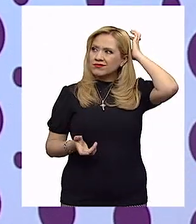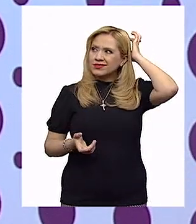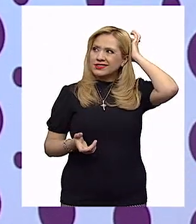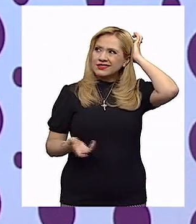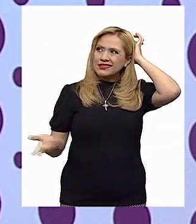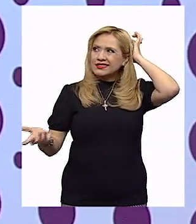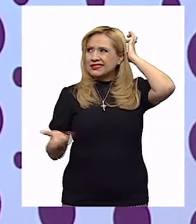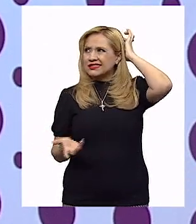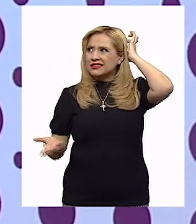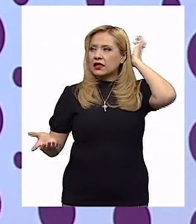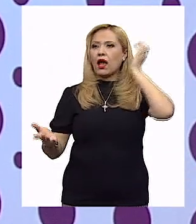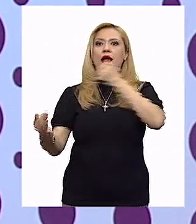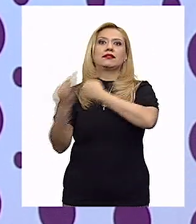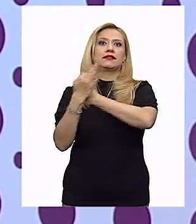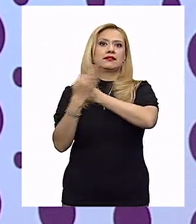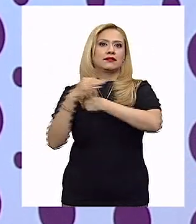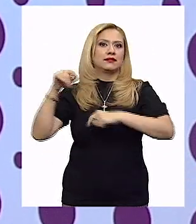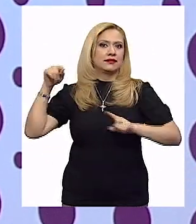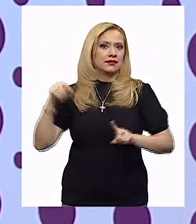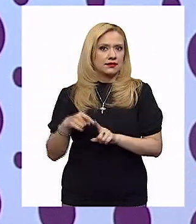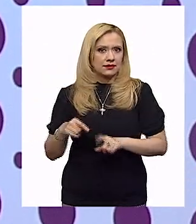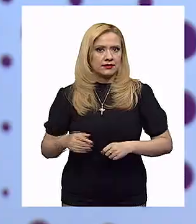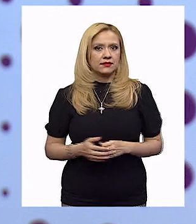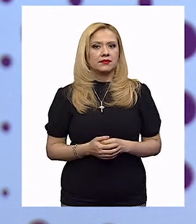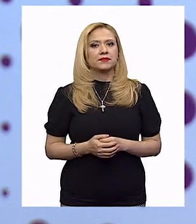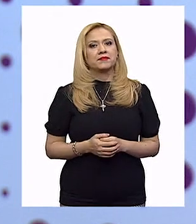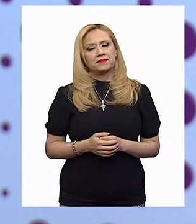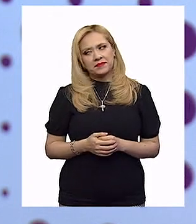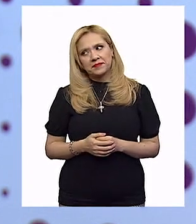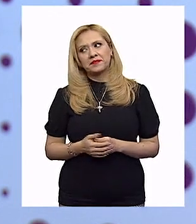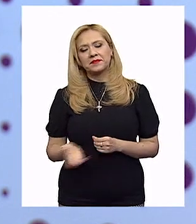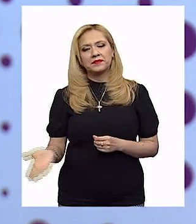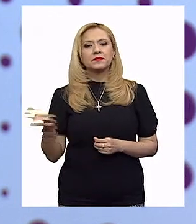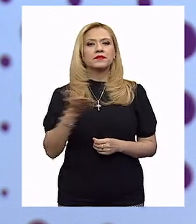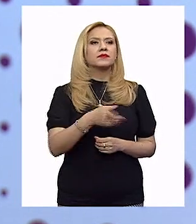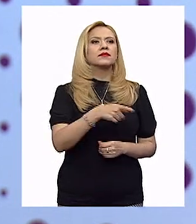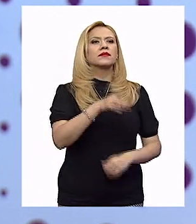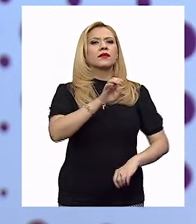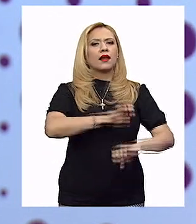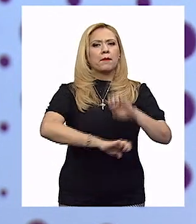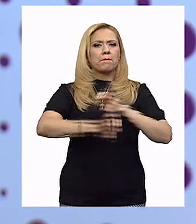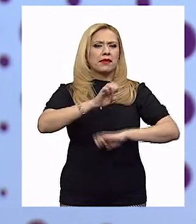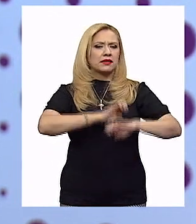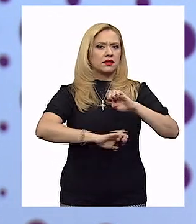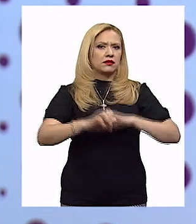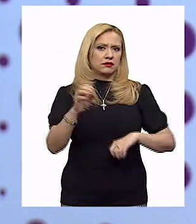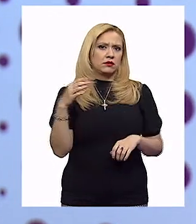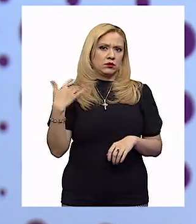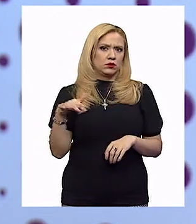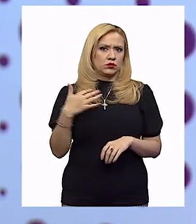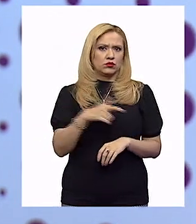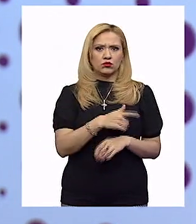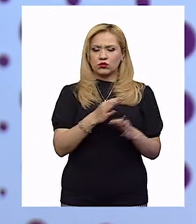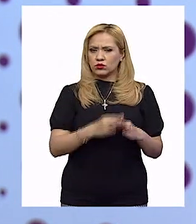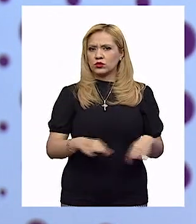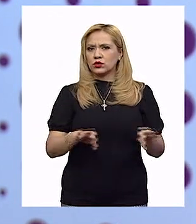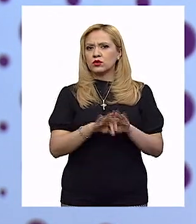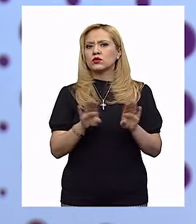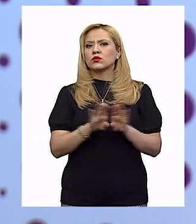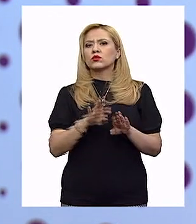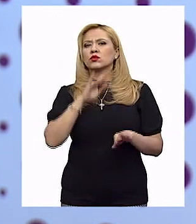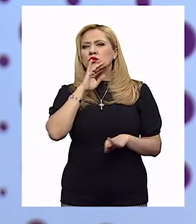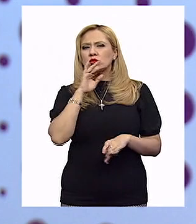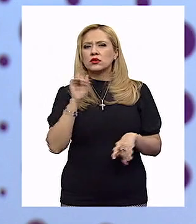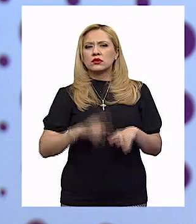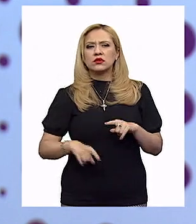específicos de protección, ¿no? Claro. Y las empresas juegan un papel también fundamental en el tema de la corrupción. ¿Qué pueden